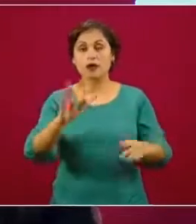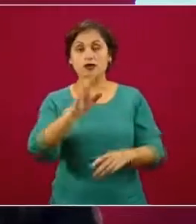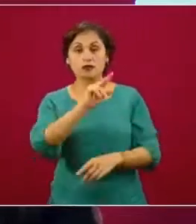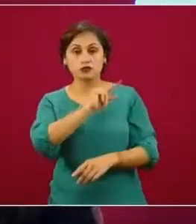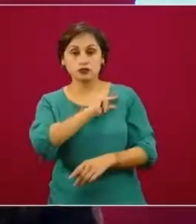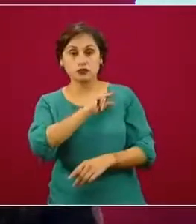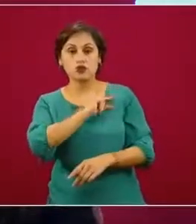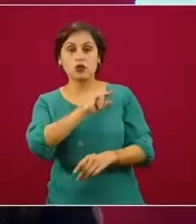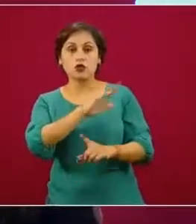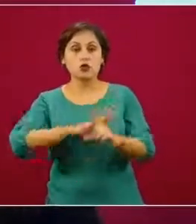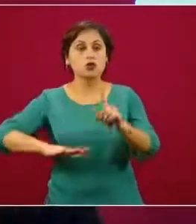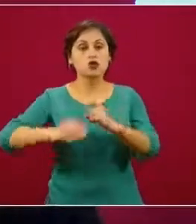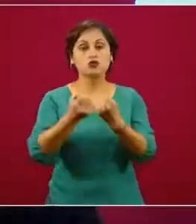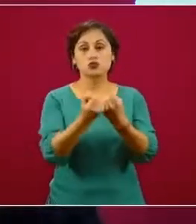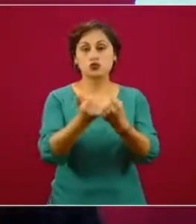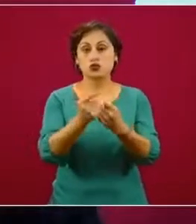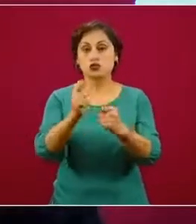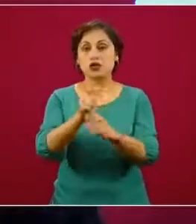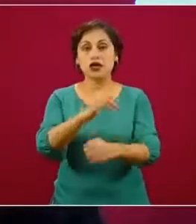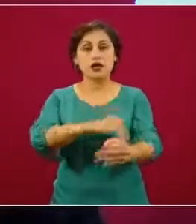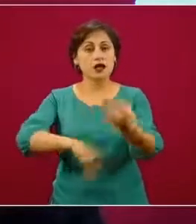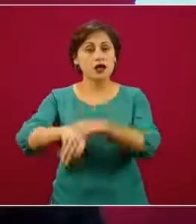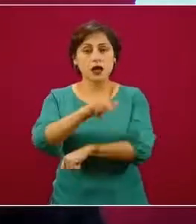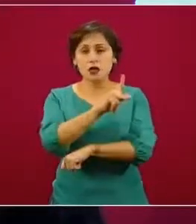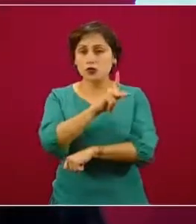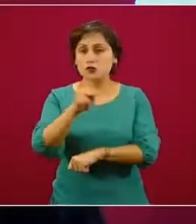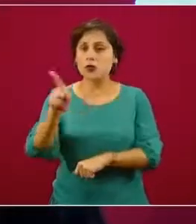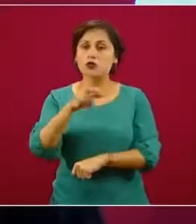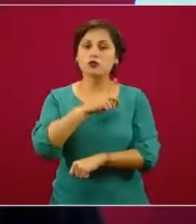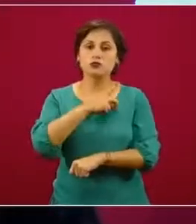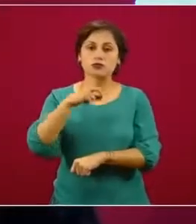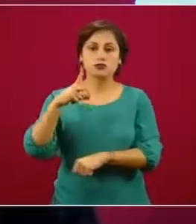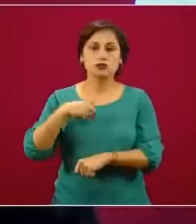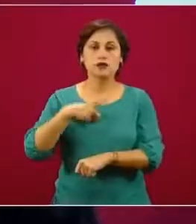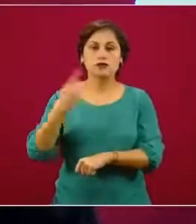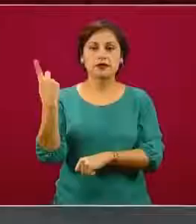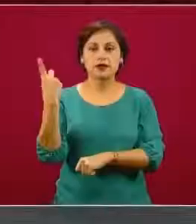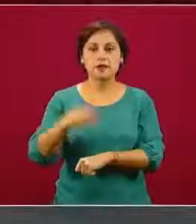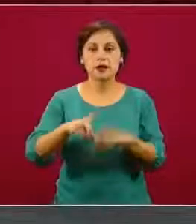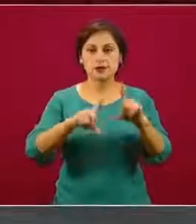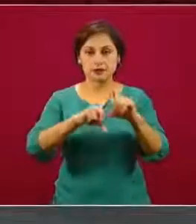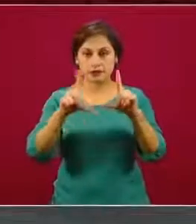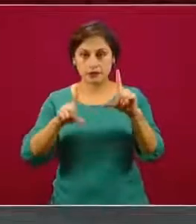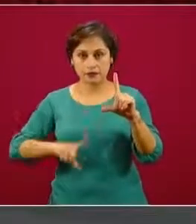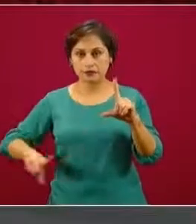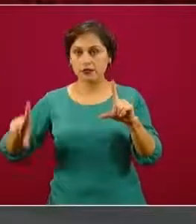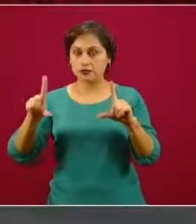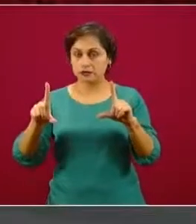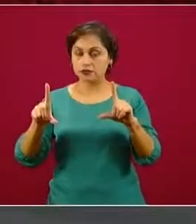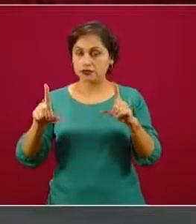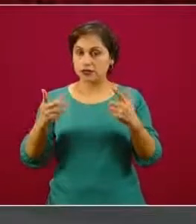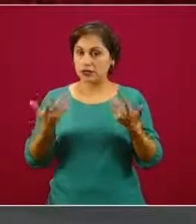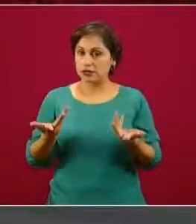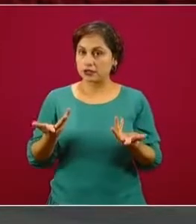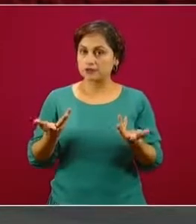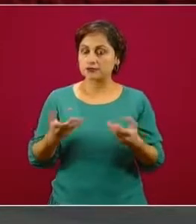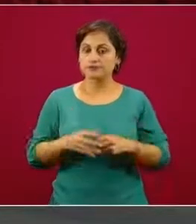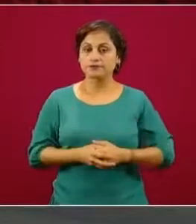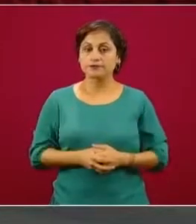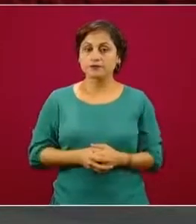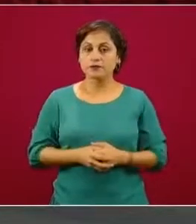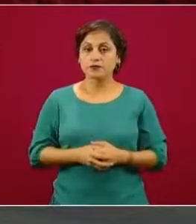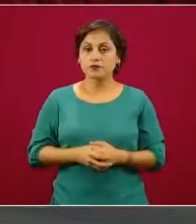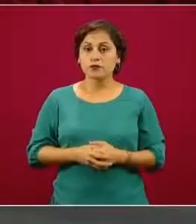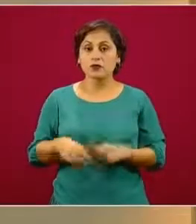órdenes de gobierno deben respetar la disposición nacional, y no se puede iniciar